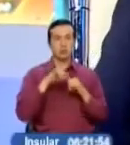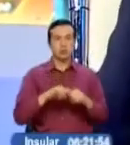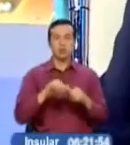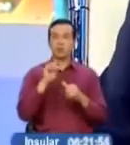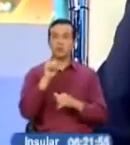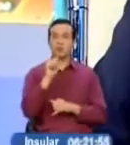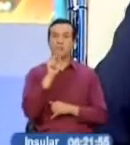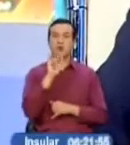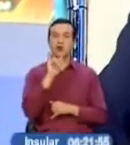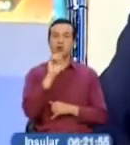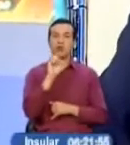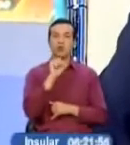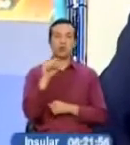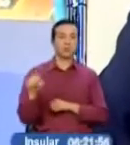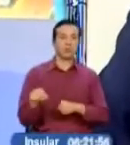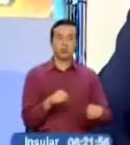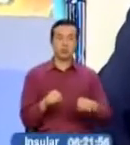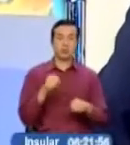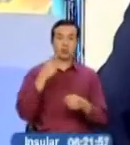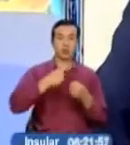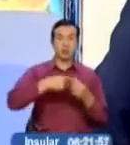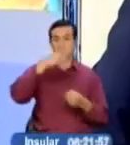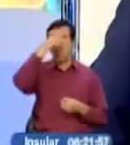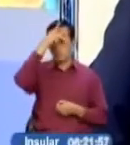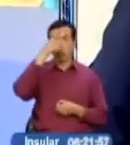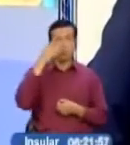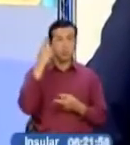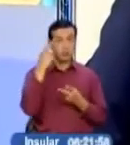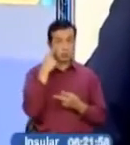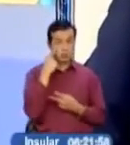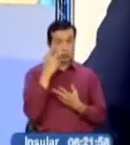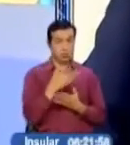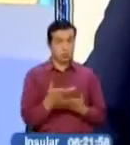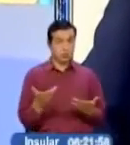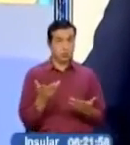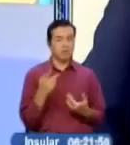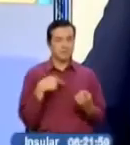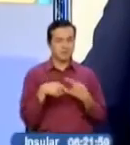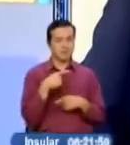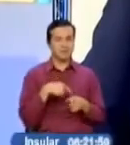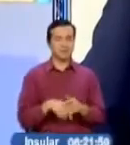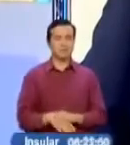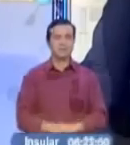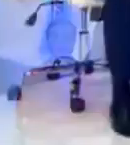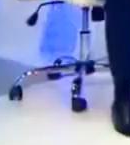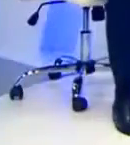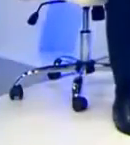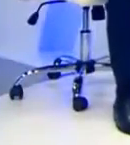Ruiz para hablar. ¿Los sismos en Quito y Perú están relacionados? Bueno, volvemos de inmediato.